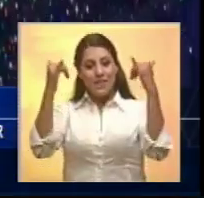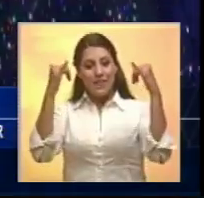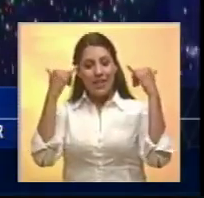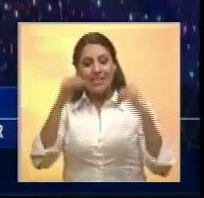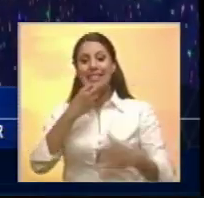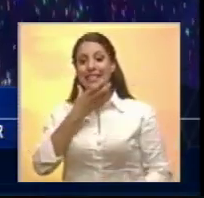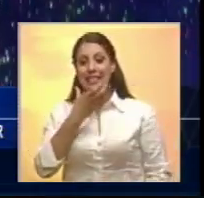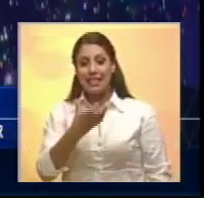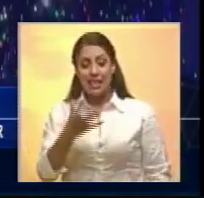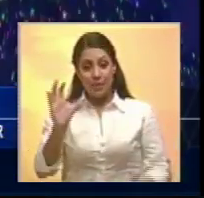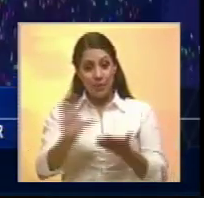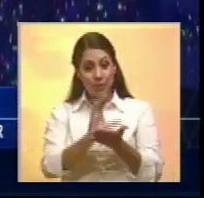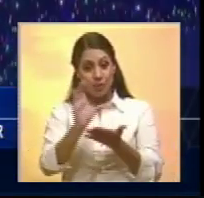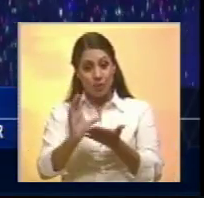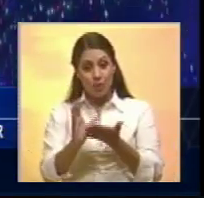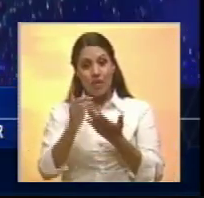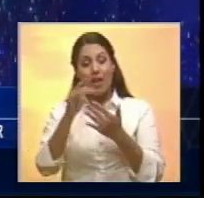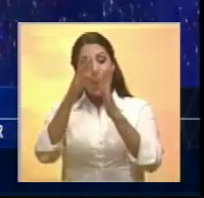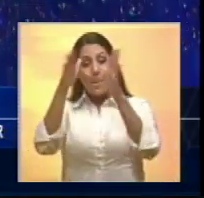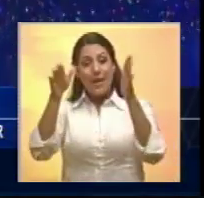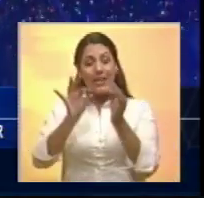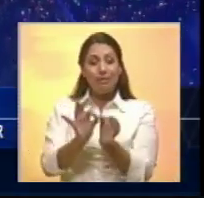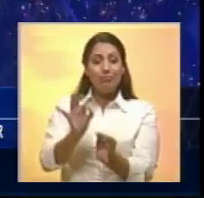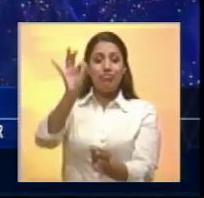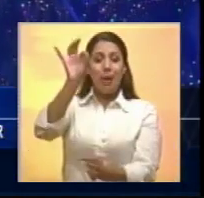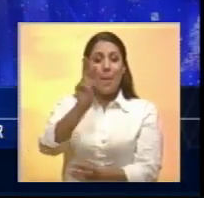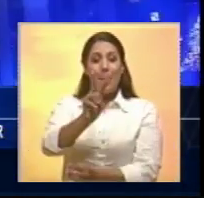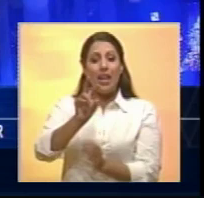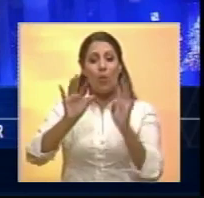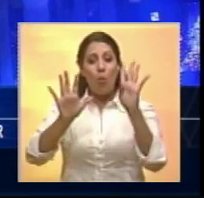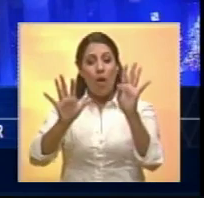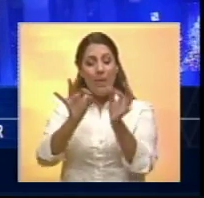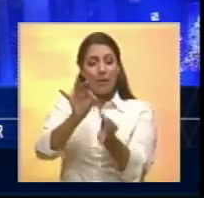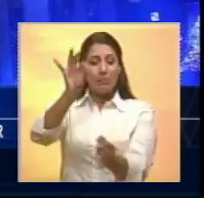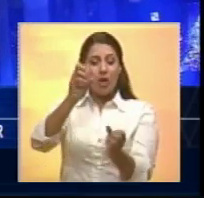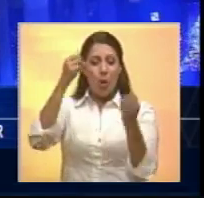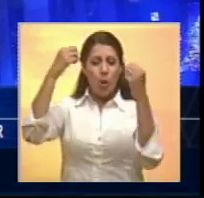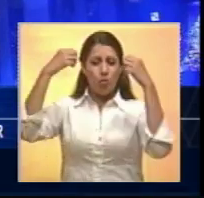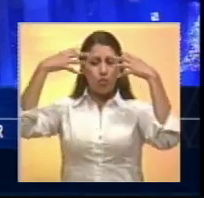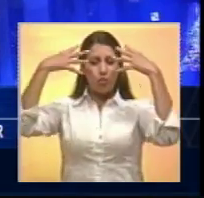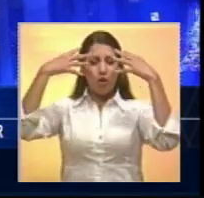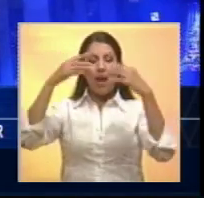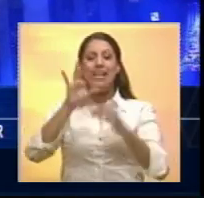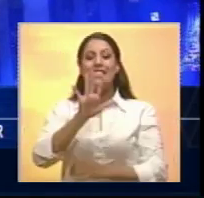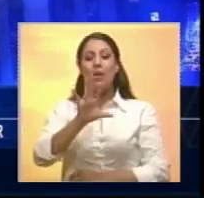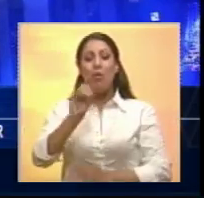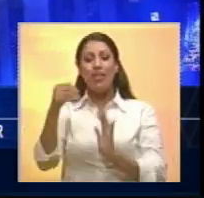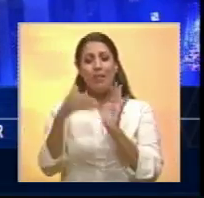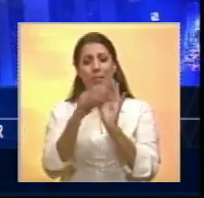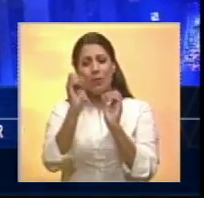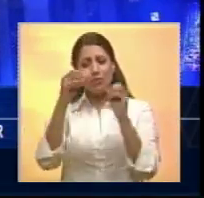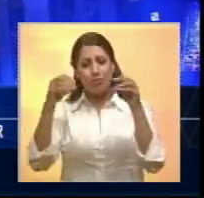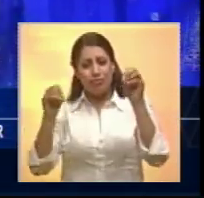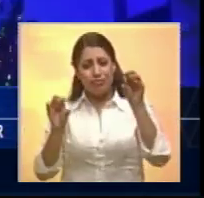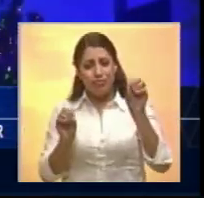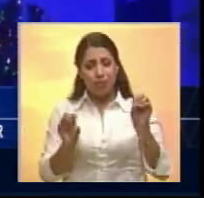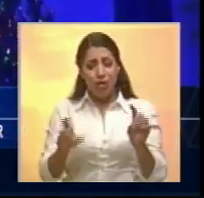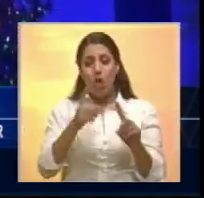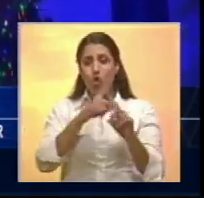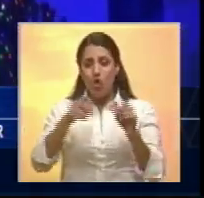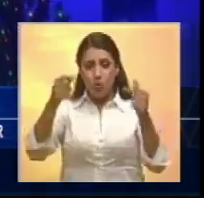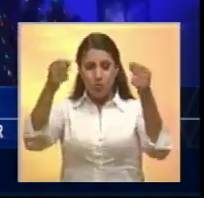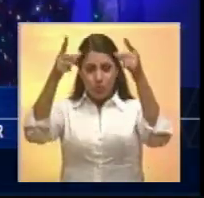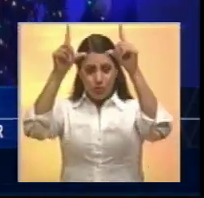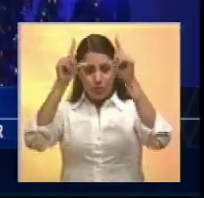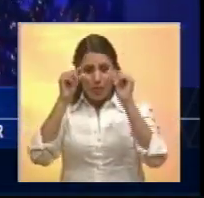de diciembre en la ciudad. El pino de 29 metros de alto está iluminado con 50.000 luces LED y coronado